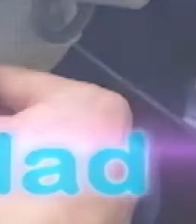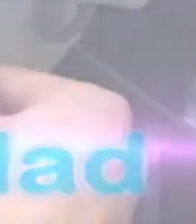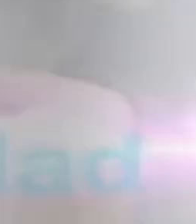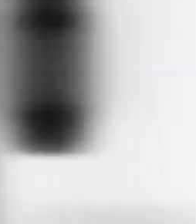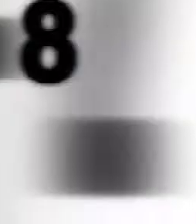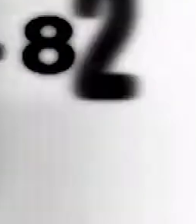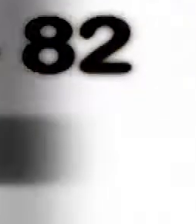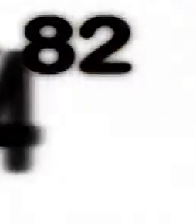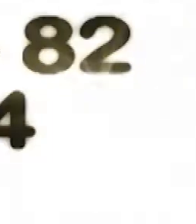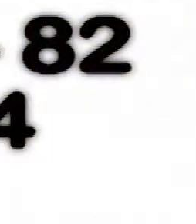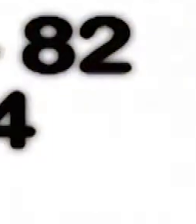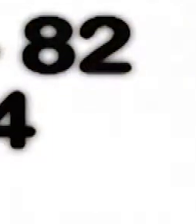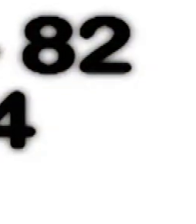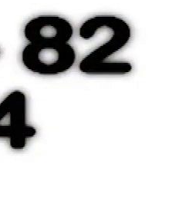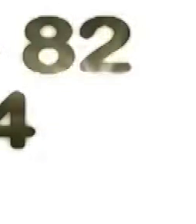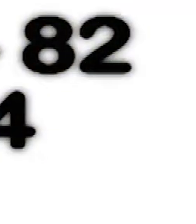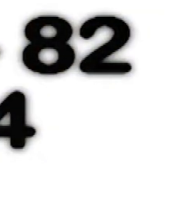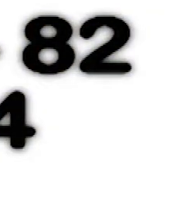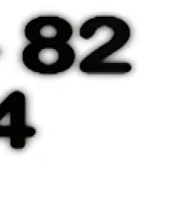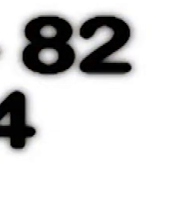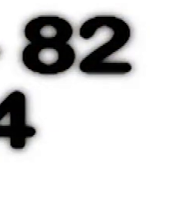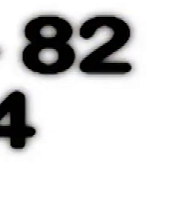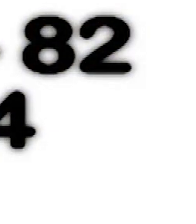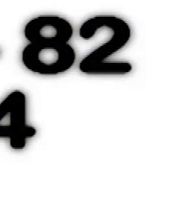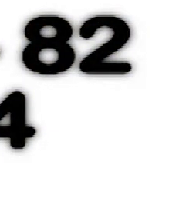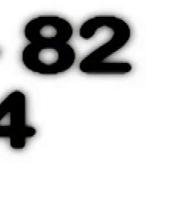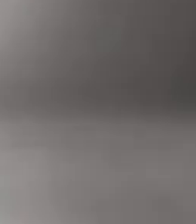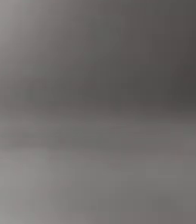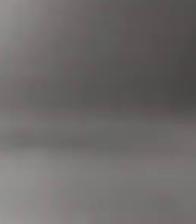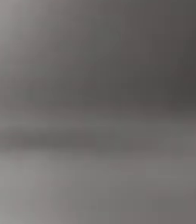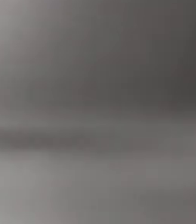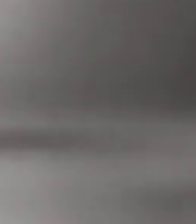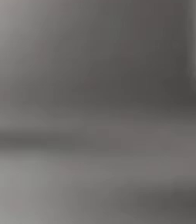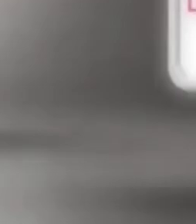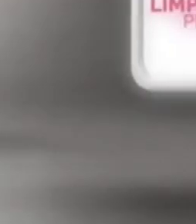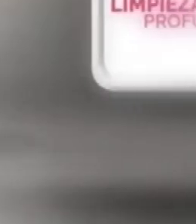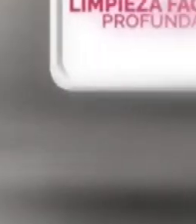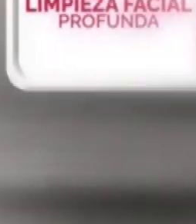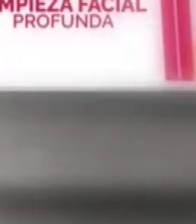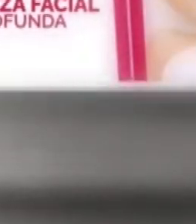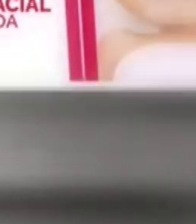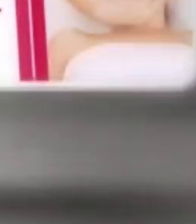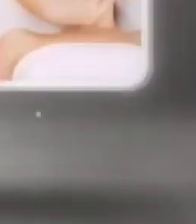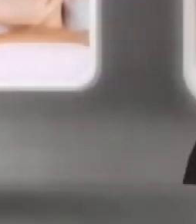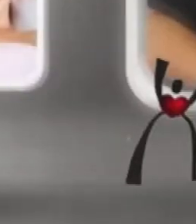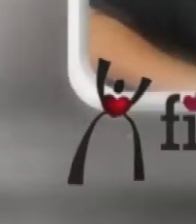responsabilidad. Todo esto en Unidad Optométrica del Dr. Jiménez.